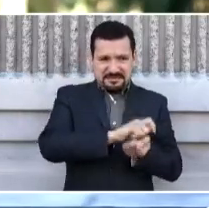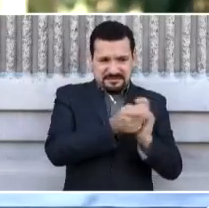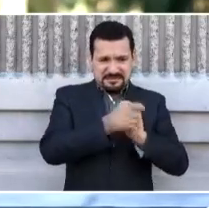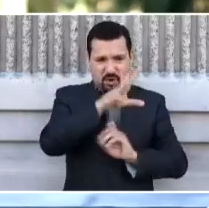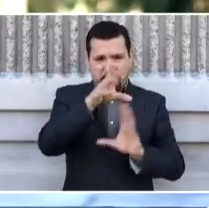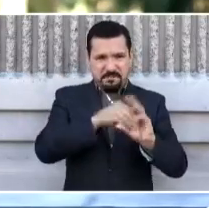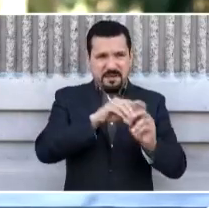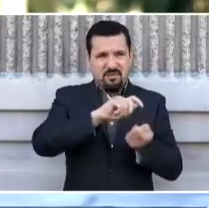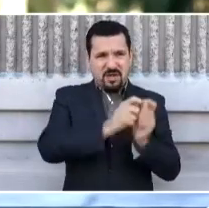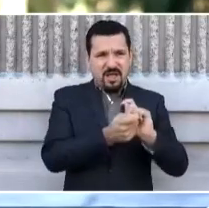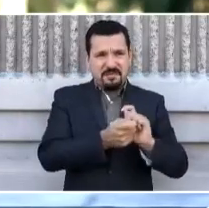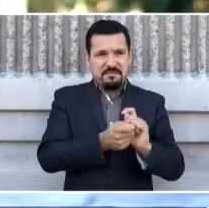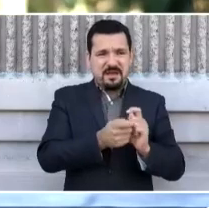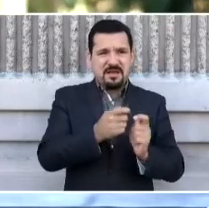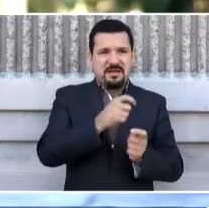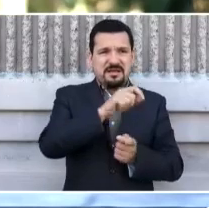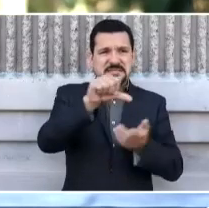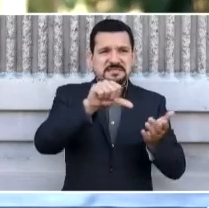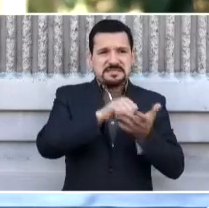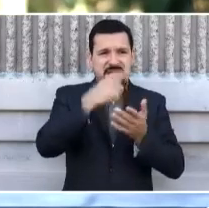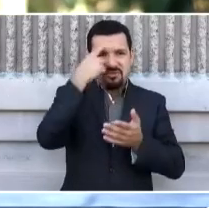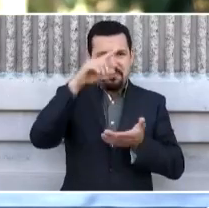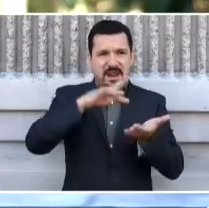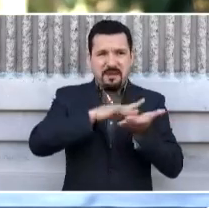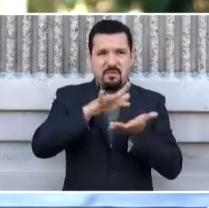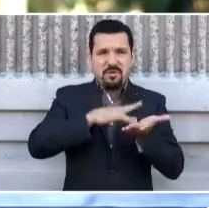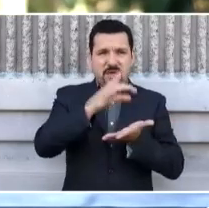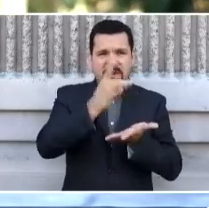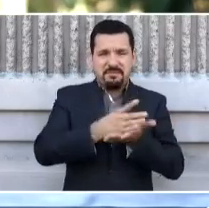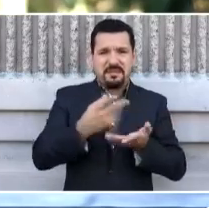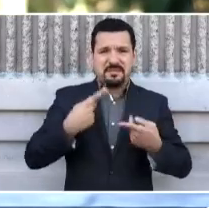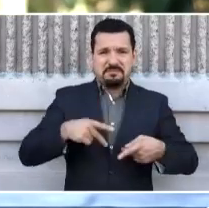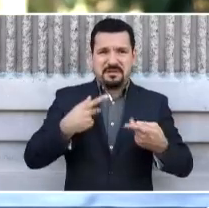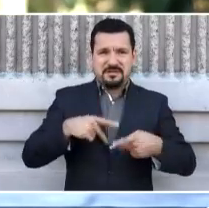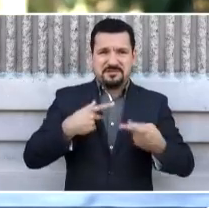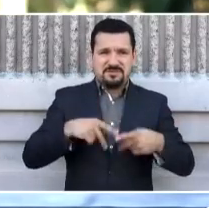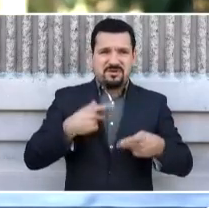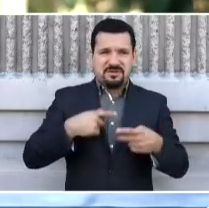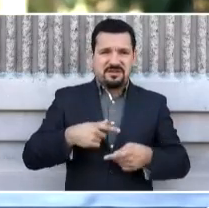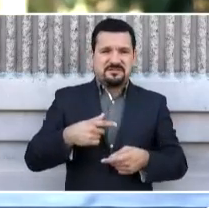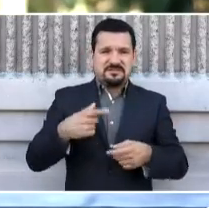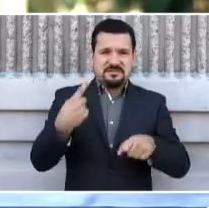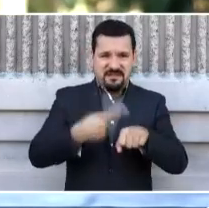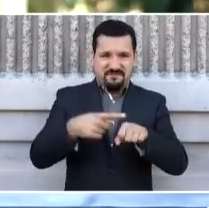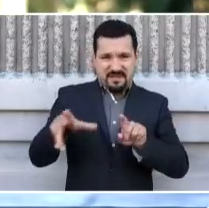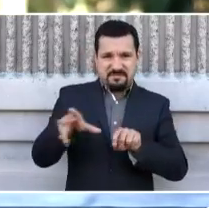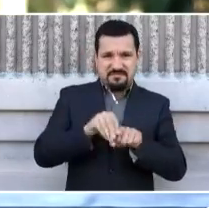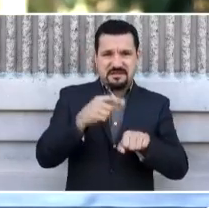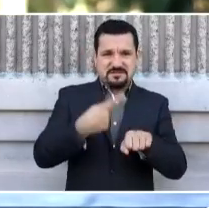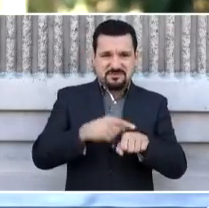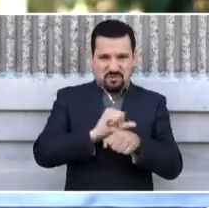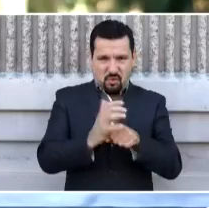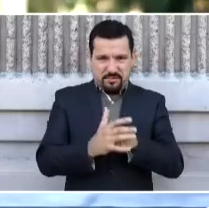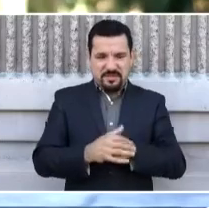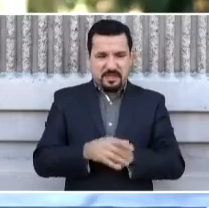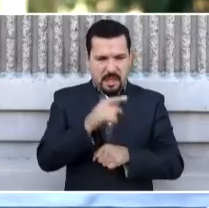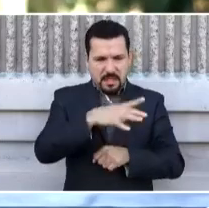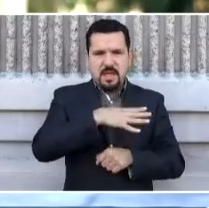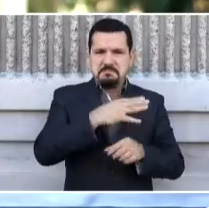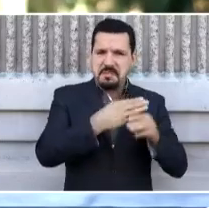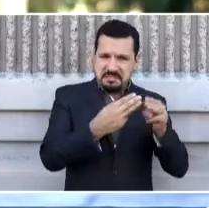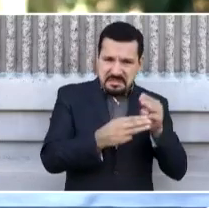de terapia intensiva. Ya están listos, tenemos la capacidad instalada para hacerlo, tenemos los insumos para